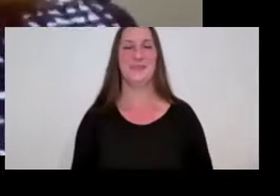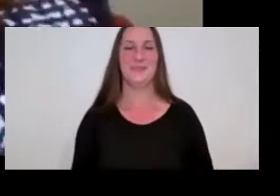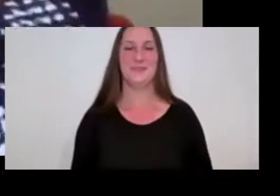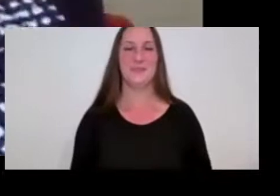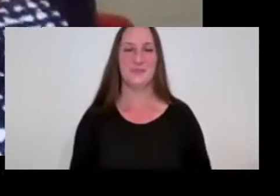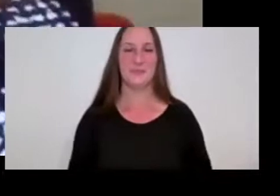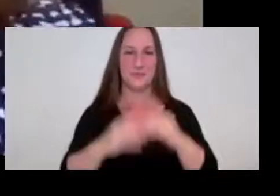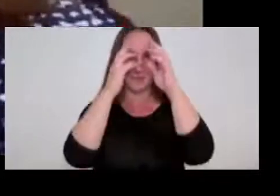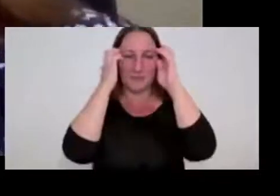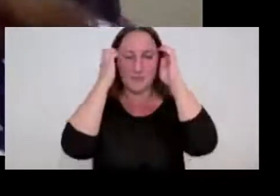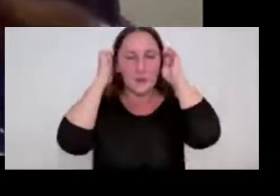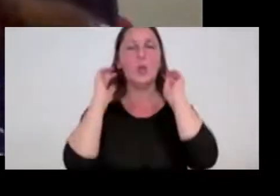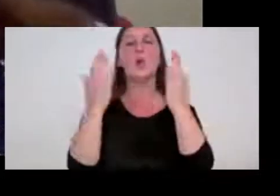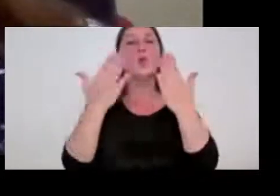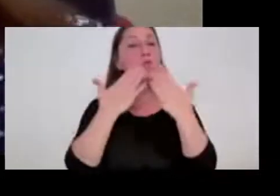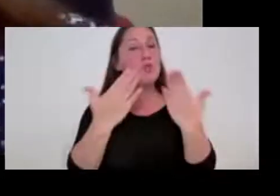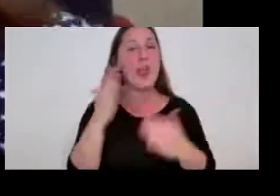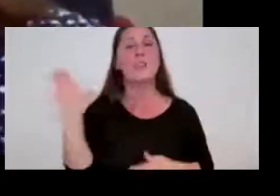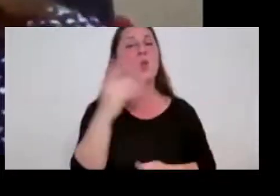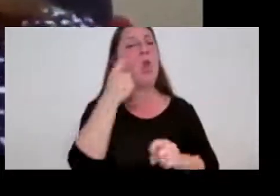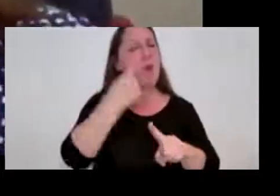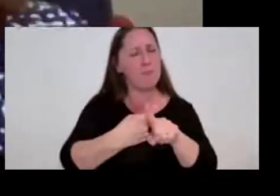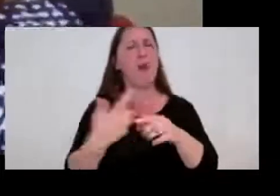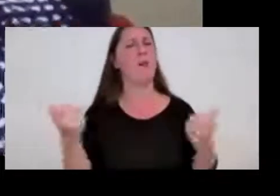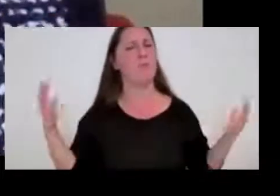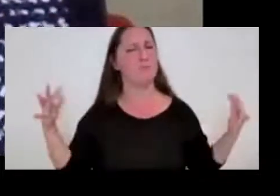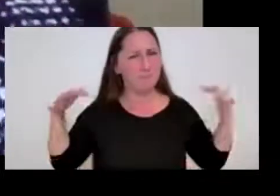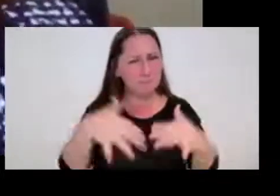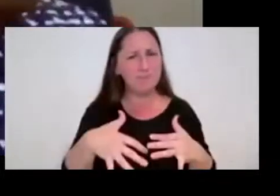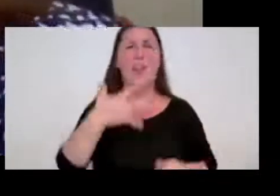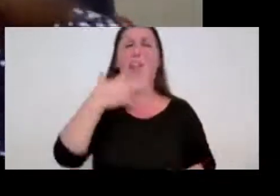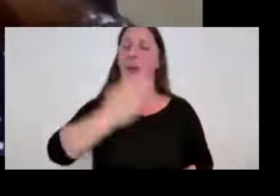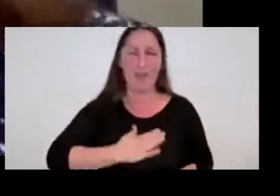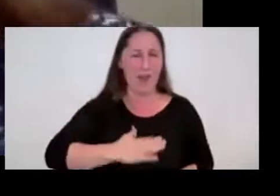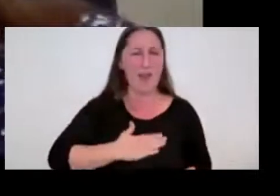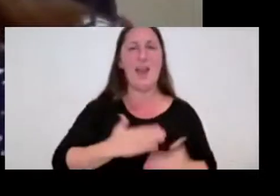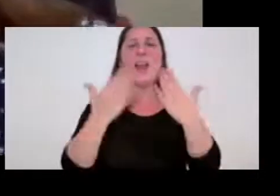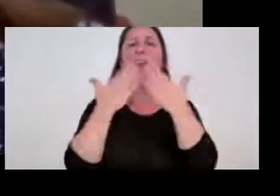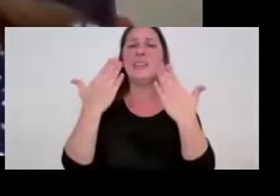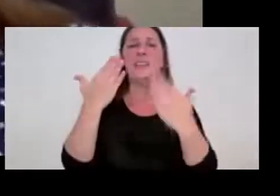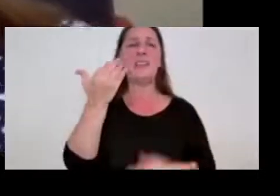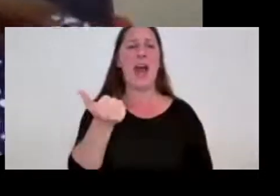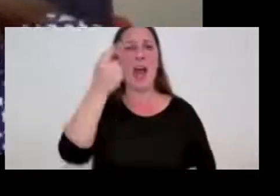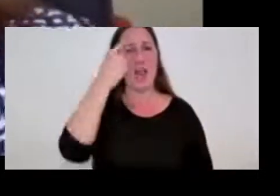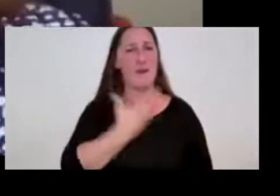Muchas gracias a todos por acompañarnos, realmente un placer. Agradezco a la AEFIP, a la